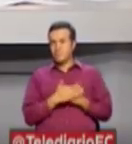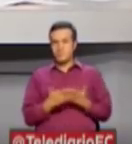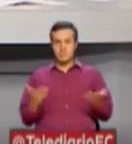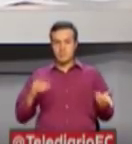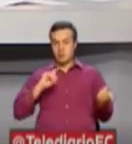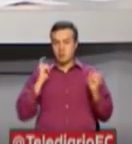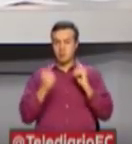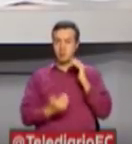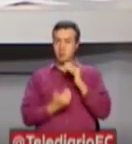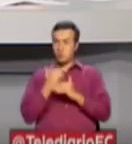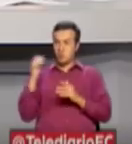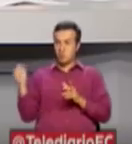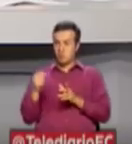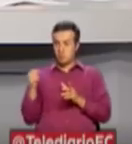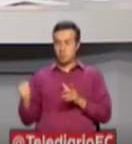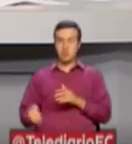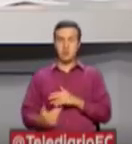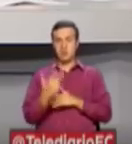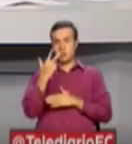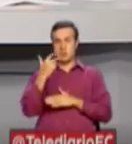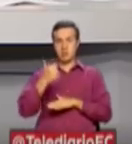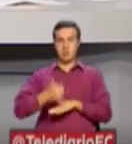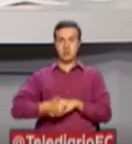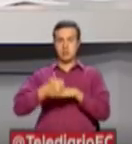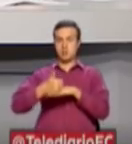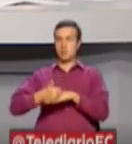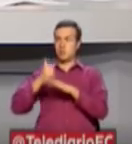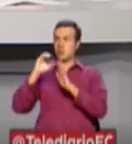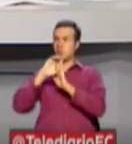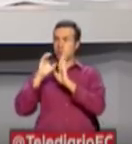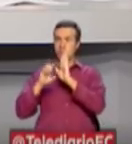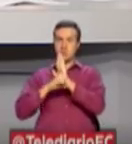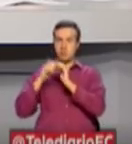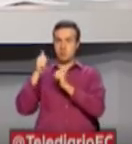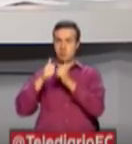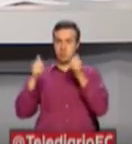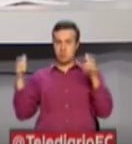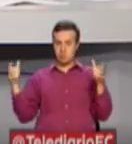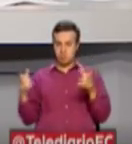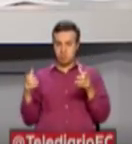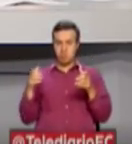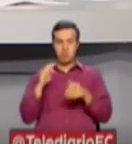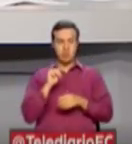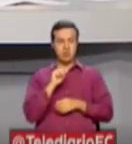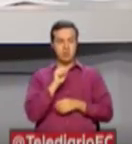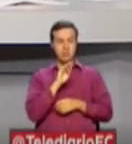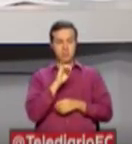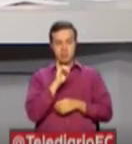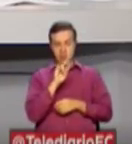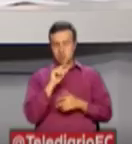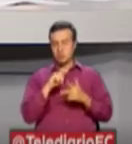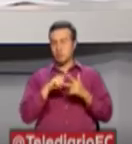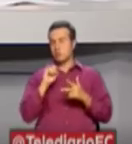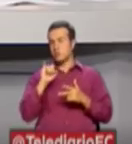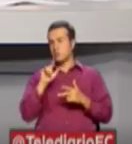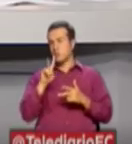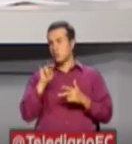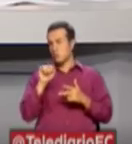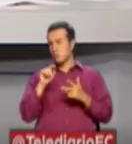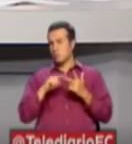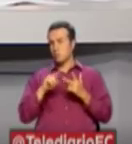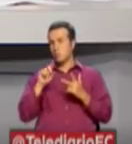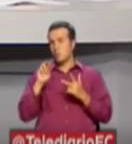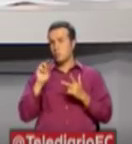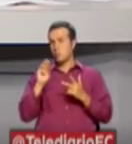renovación incorporó a tres magistrados constitucionales las fuerzas martínez loaiza silvia chicaiza y el juez